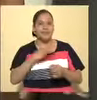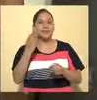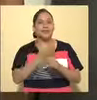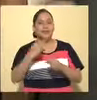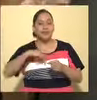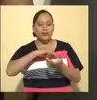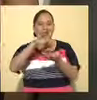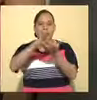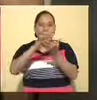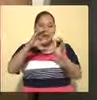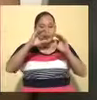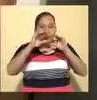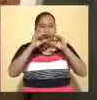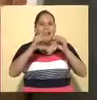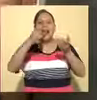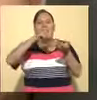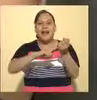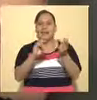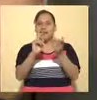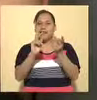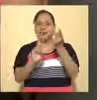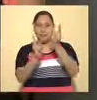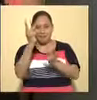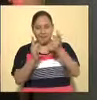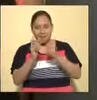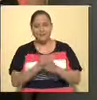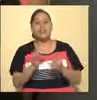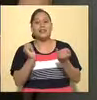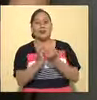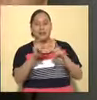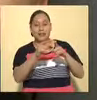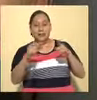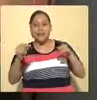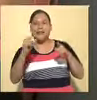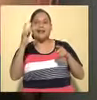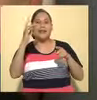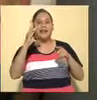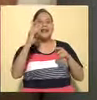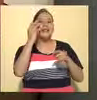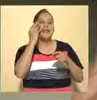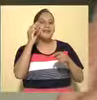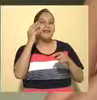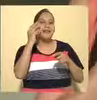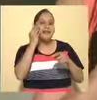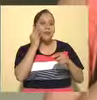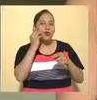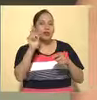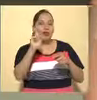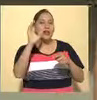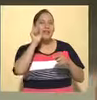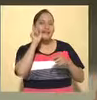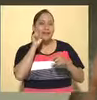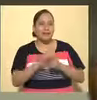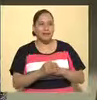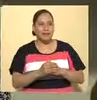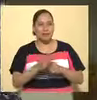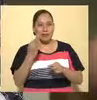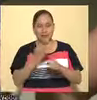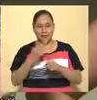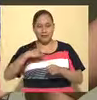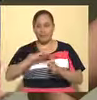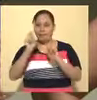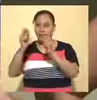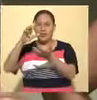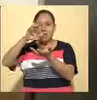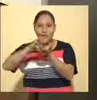hacer hamburguesas vegetarianas. Ahora para los vegetarianos. Y un pay de limón. No, con naranja, ¿no? Le dejo a Miguel mi parte de hamburguesa